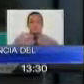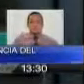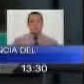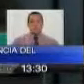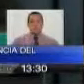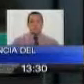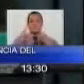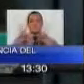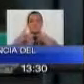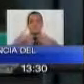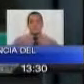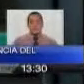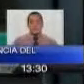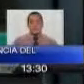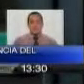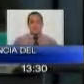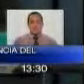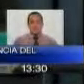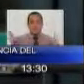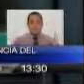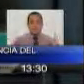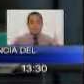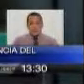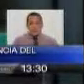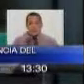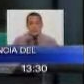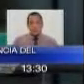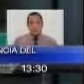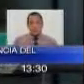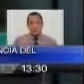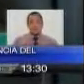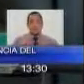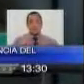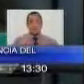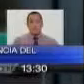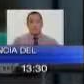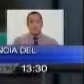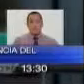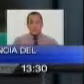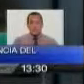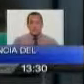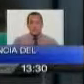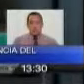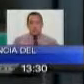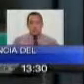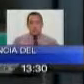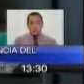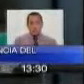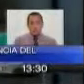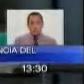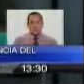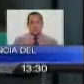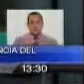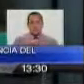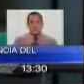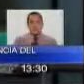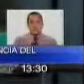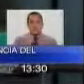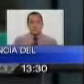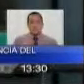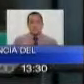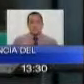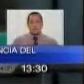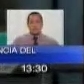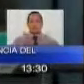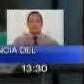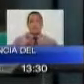en temas de tal trascendencia nacional, cuando el Estado en su conjunto es llevado a juicio internacional en una